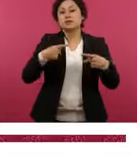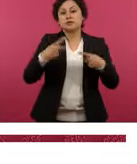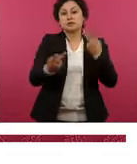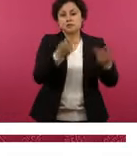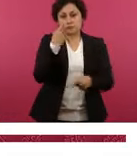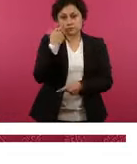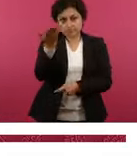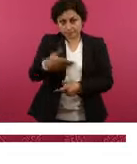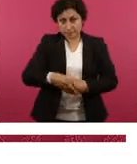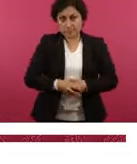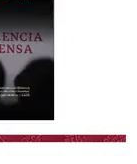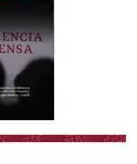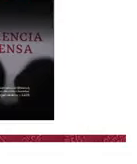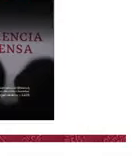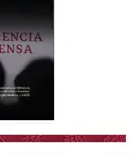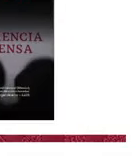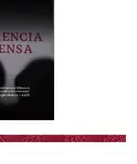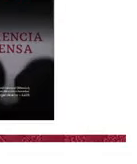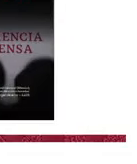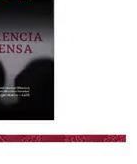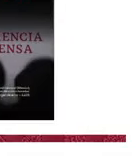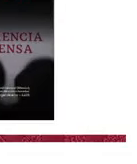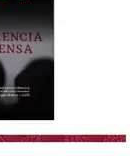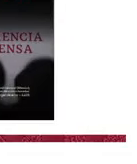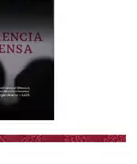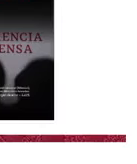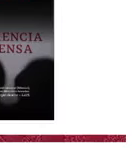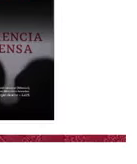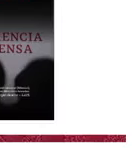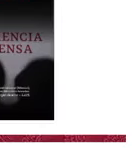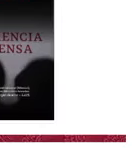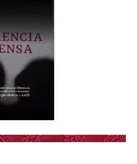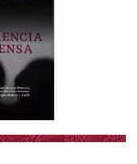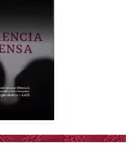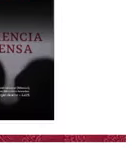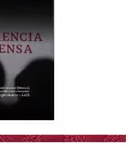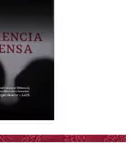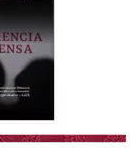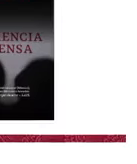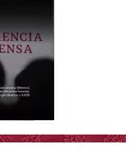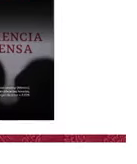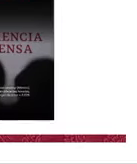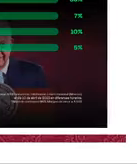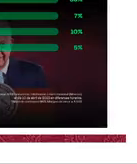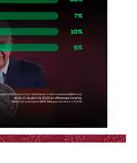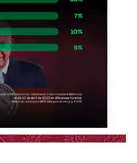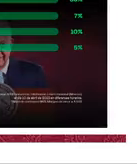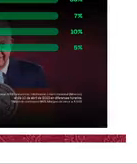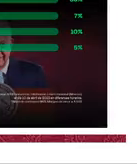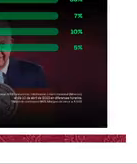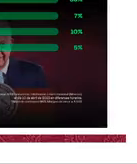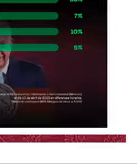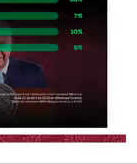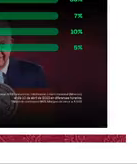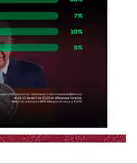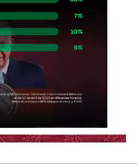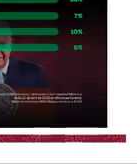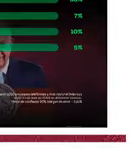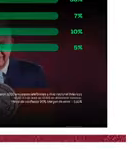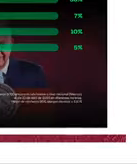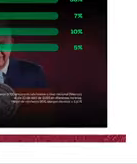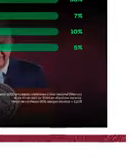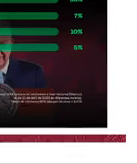mañaneras y que el 32% dijo que ve las conferencias matutinas en vivo, mientras que el 42% las ve diario. Y